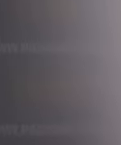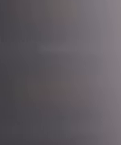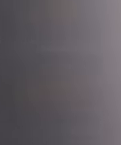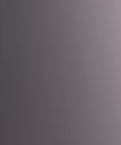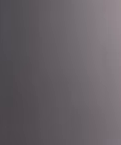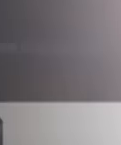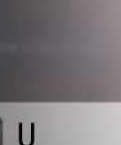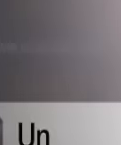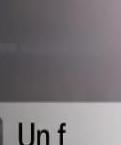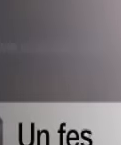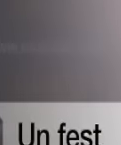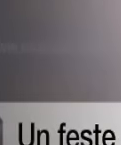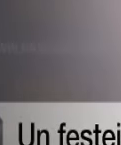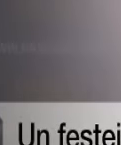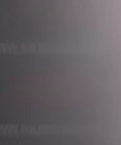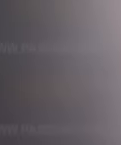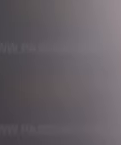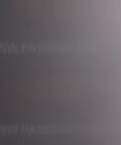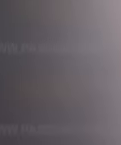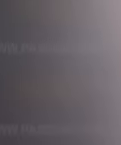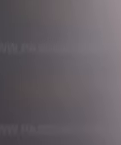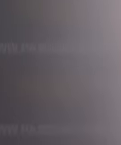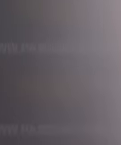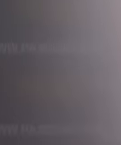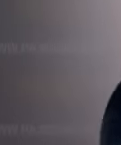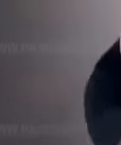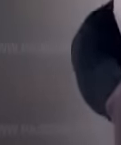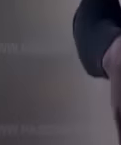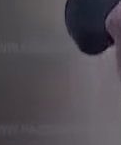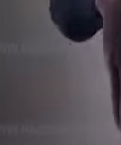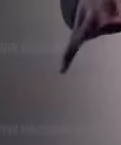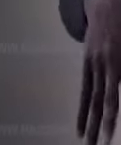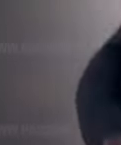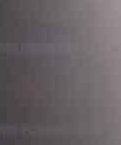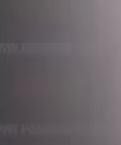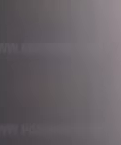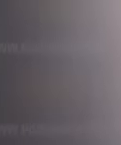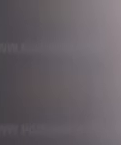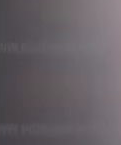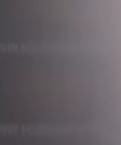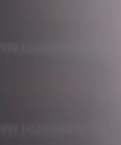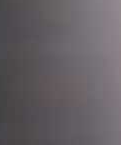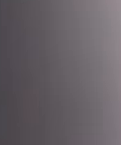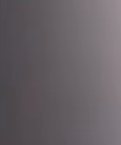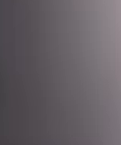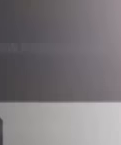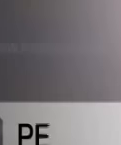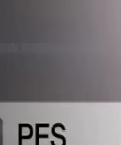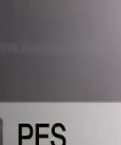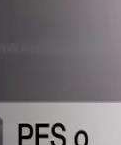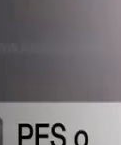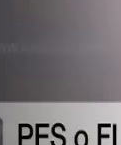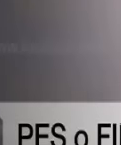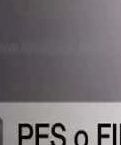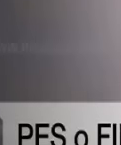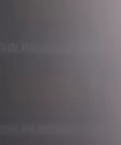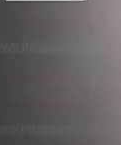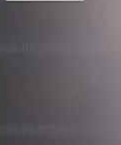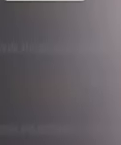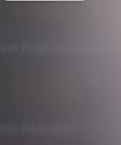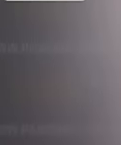Cristiano. ¿Un festejo? Que me tire así de barriga. ¿PES o